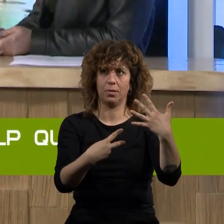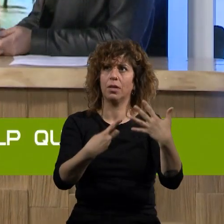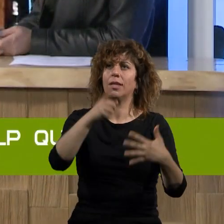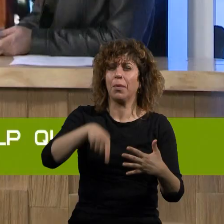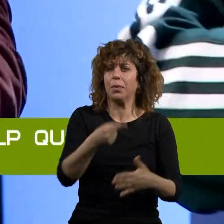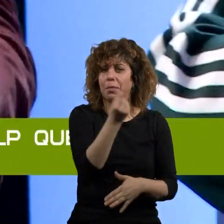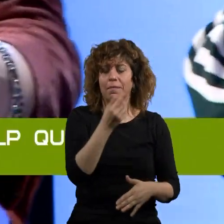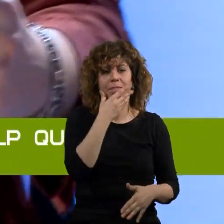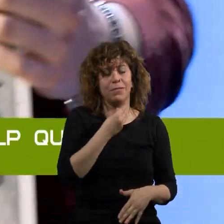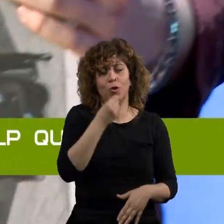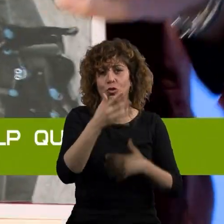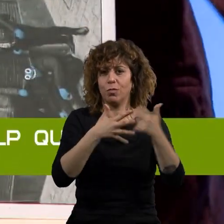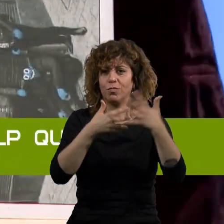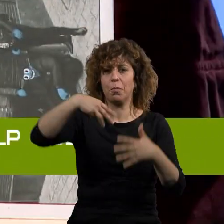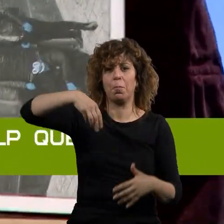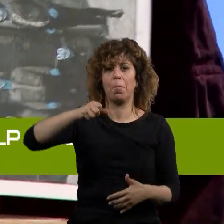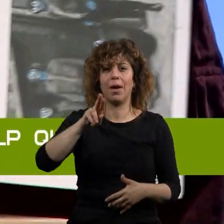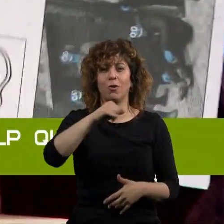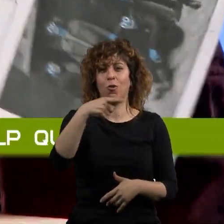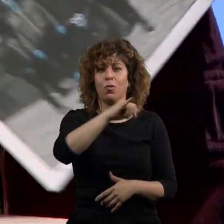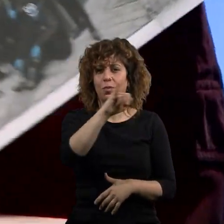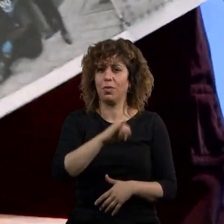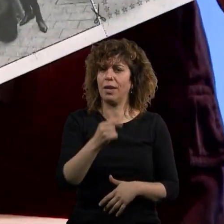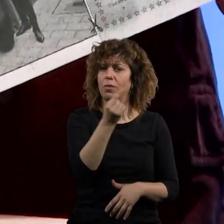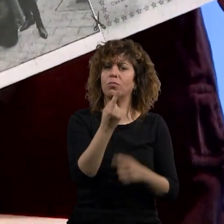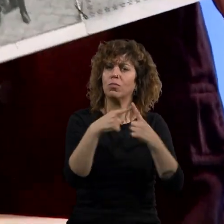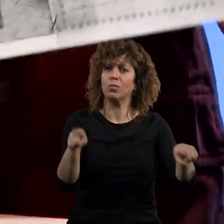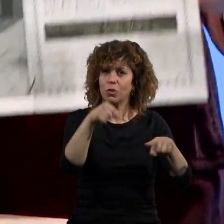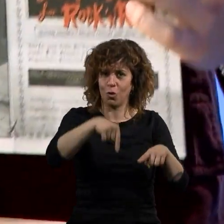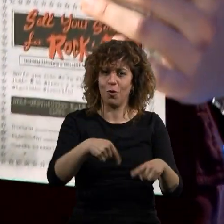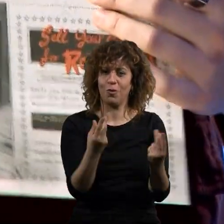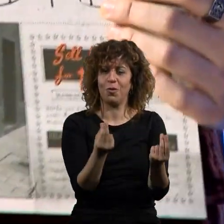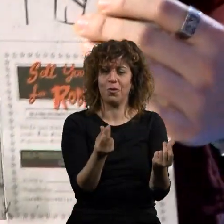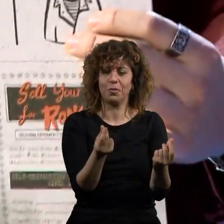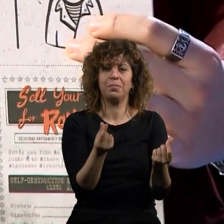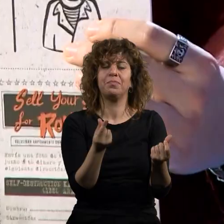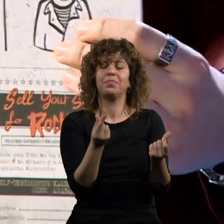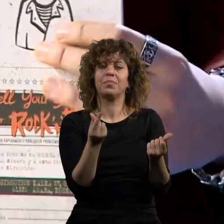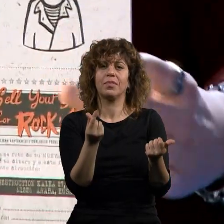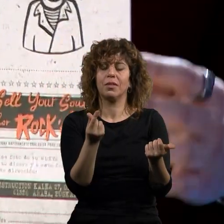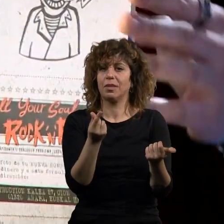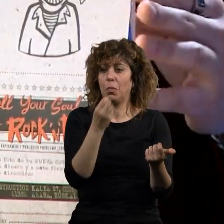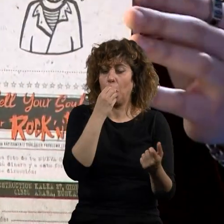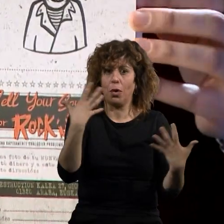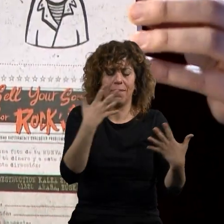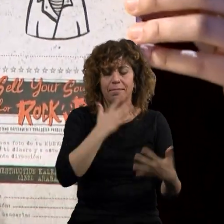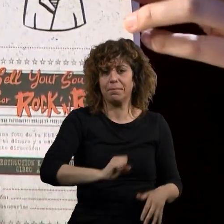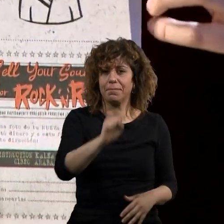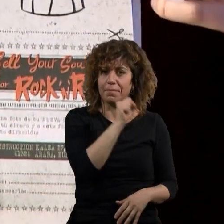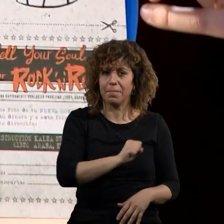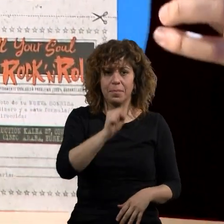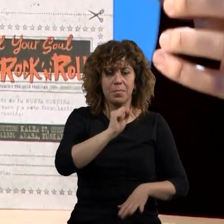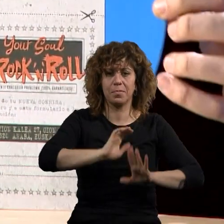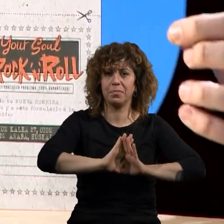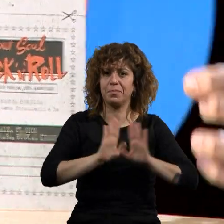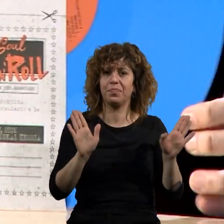diseño súper bonito de Mario González, que es un diseñador y músico también de aquí de Logroño y que, bueno, pues que es una maravilla.